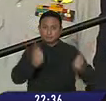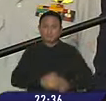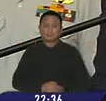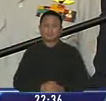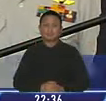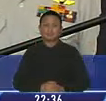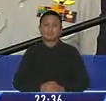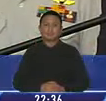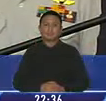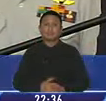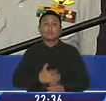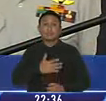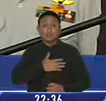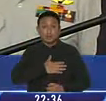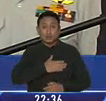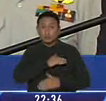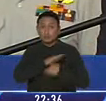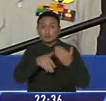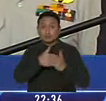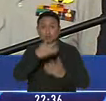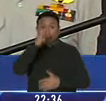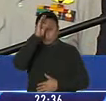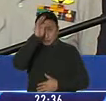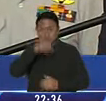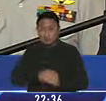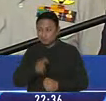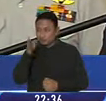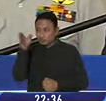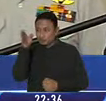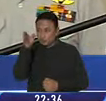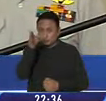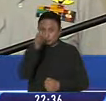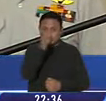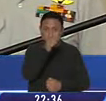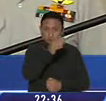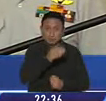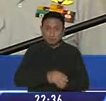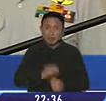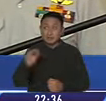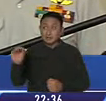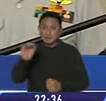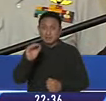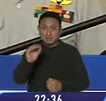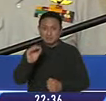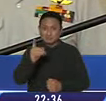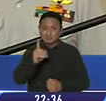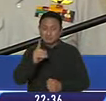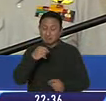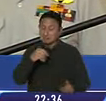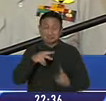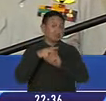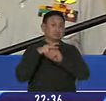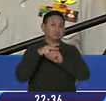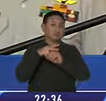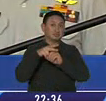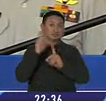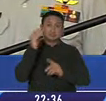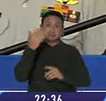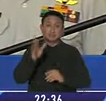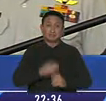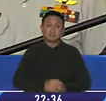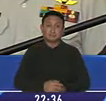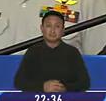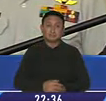Me voy a dedicar a recorrer todos los hospitales y todos los centros de salud, pero no les voy a decir el día que voy a ir.